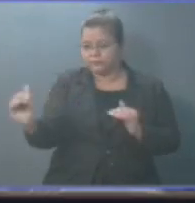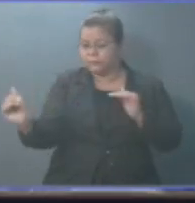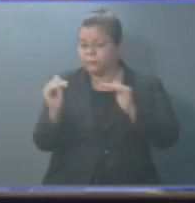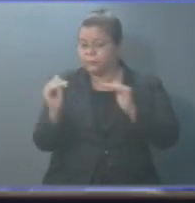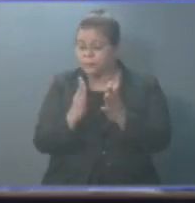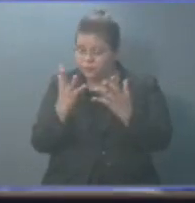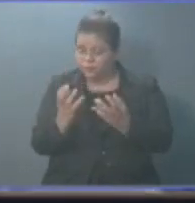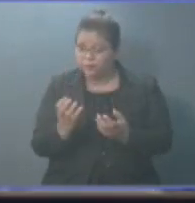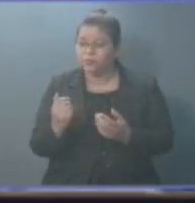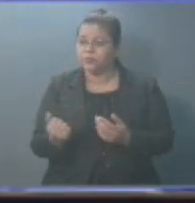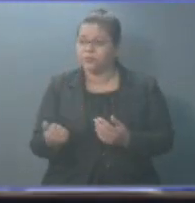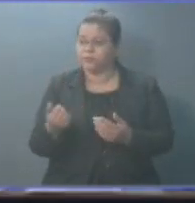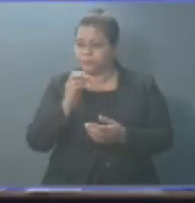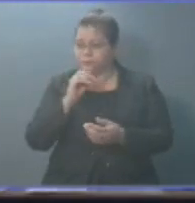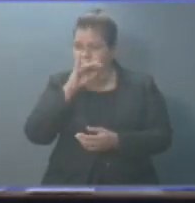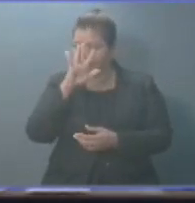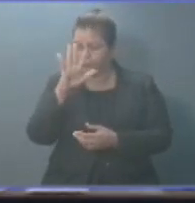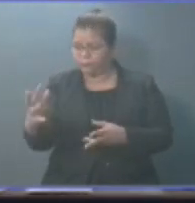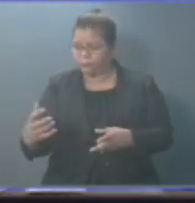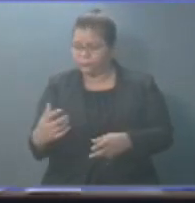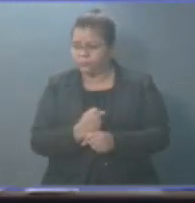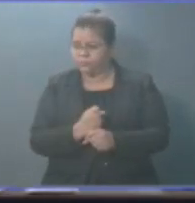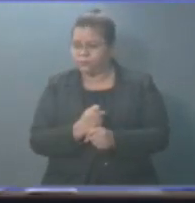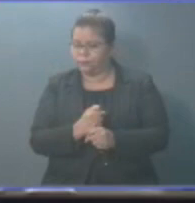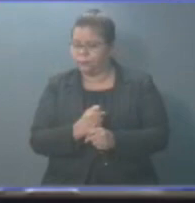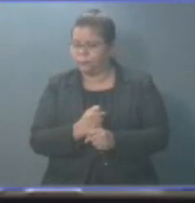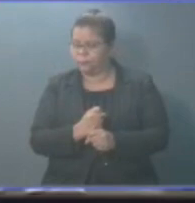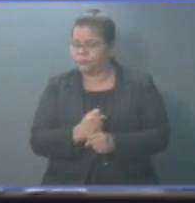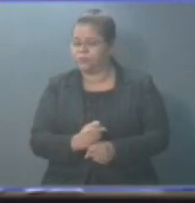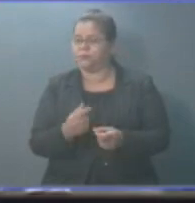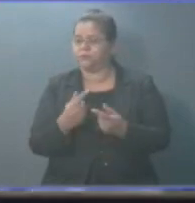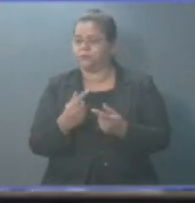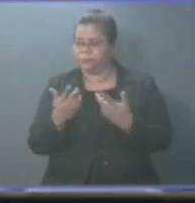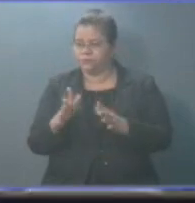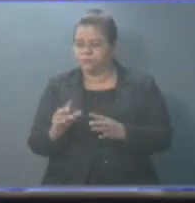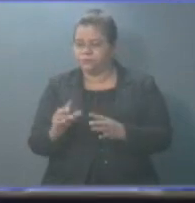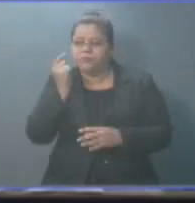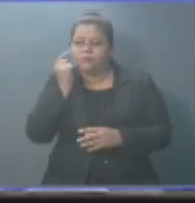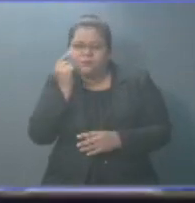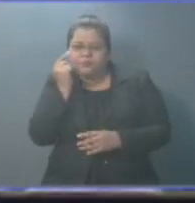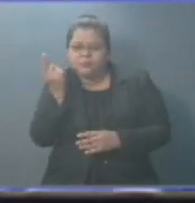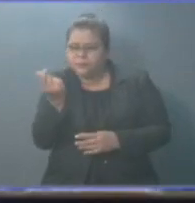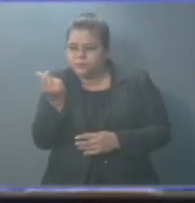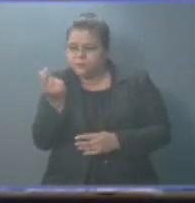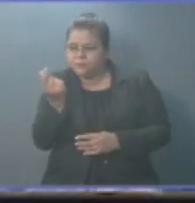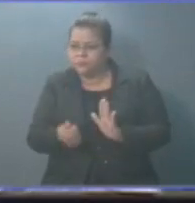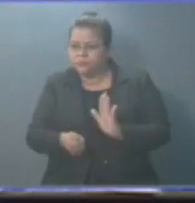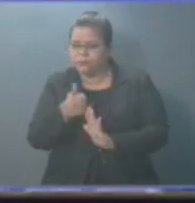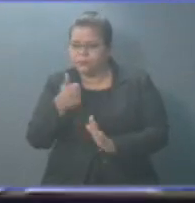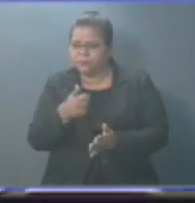voy a permitir referirme. Fíjense ustedes, ¿para dónde van estos destinos de estos